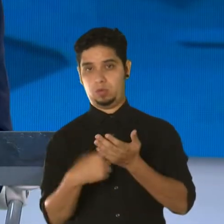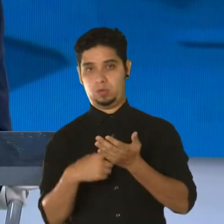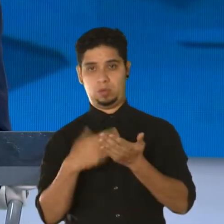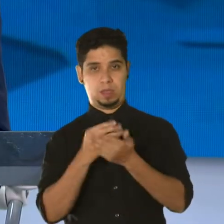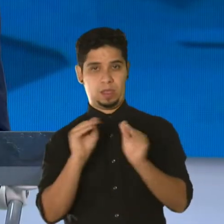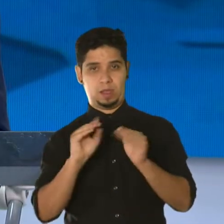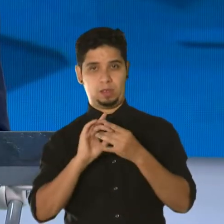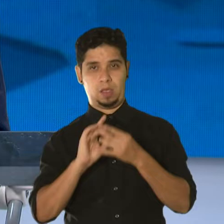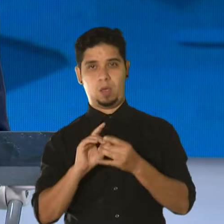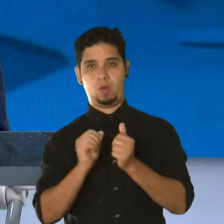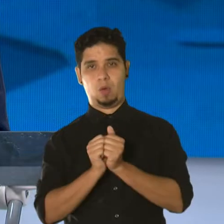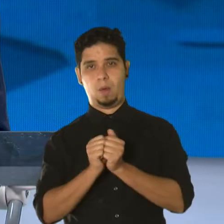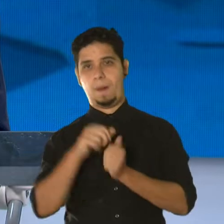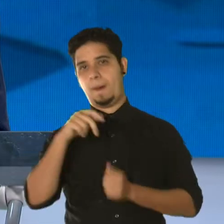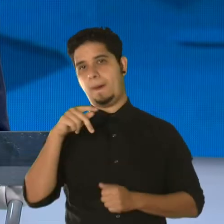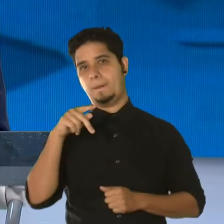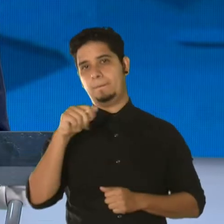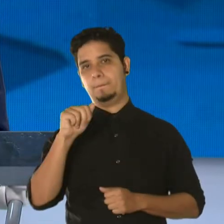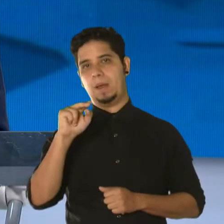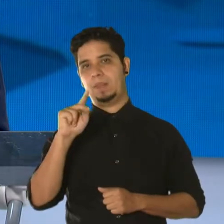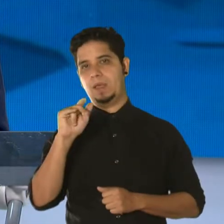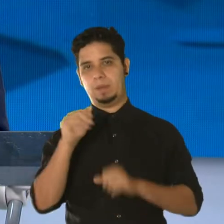pandemia. O sea que sinceramente